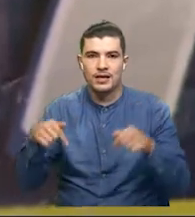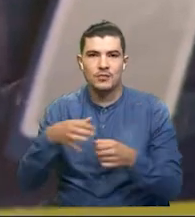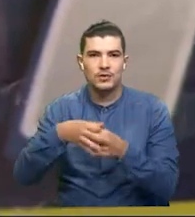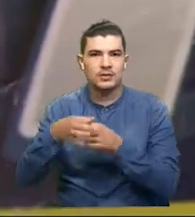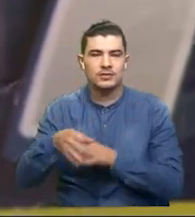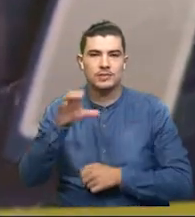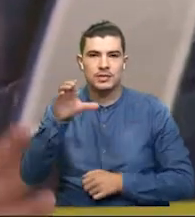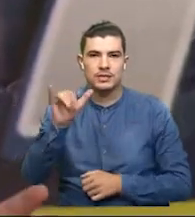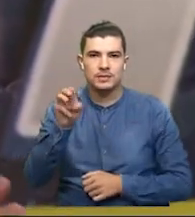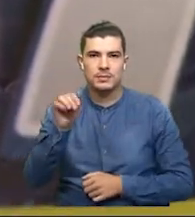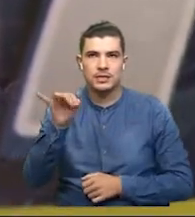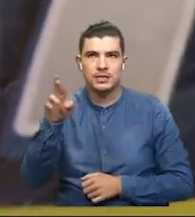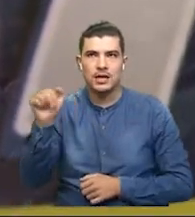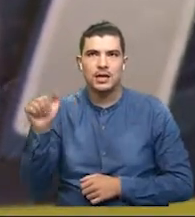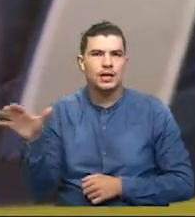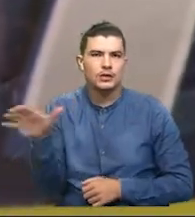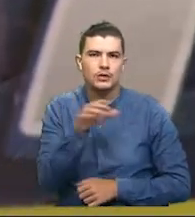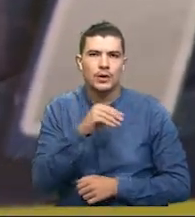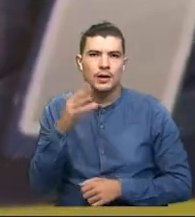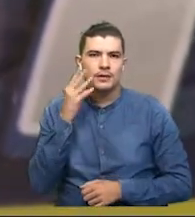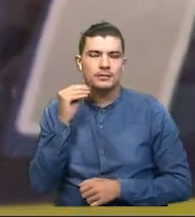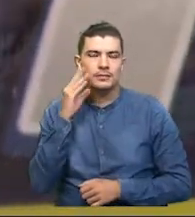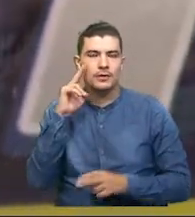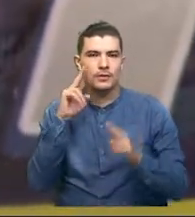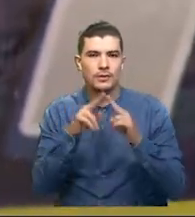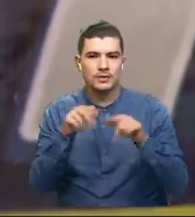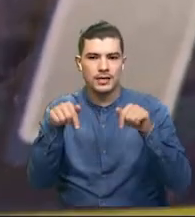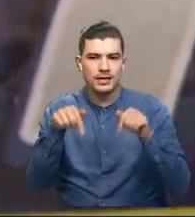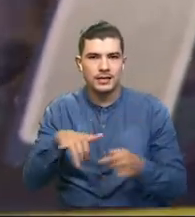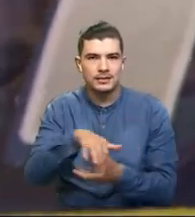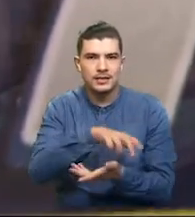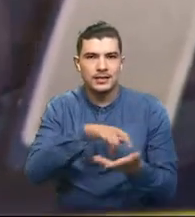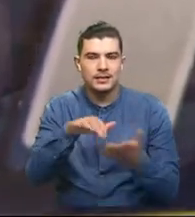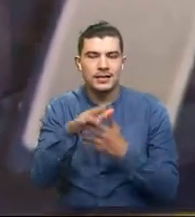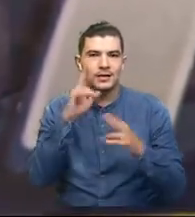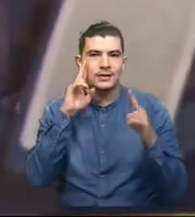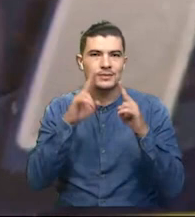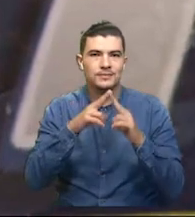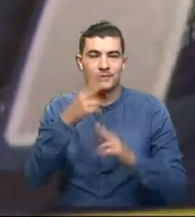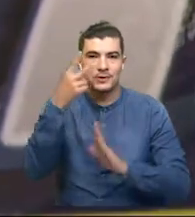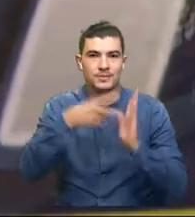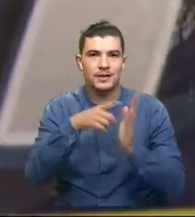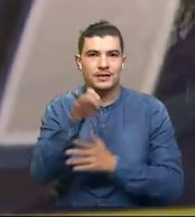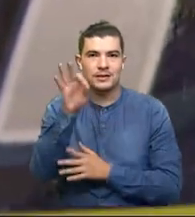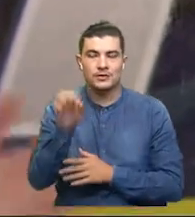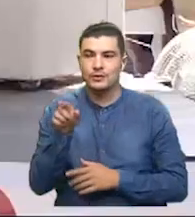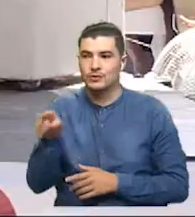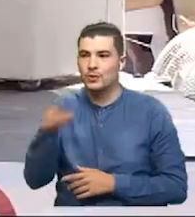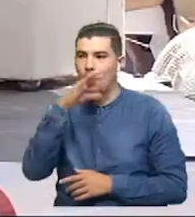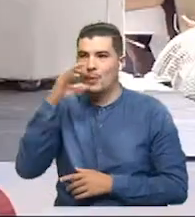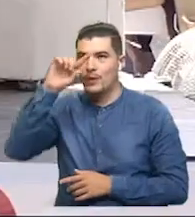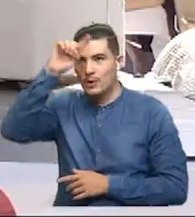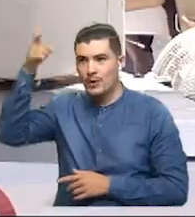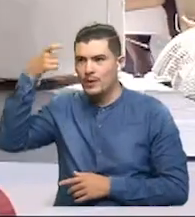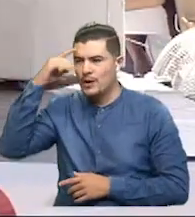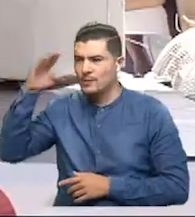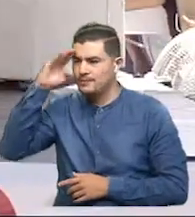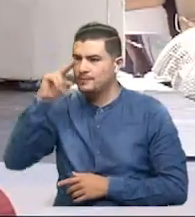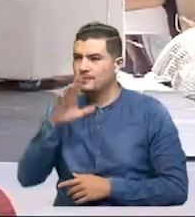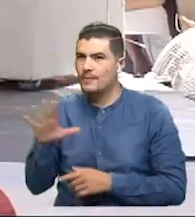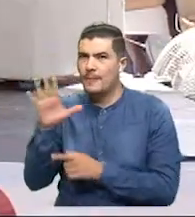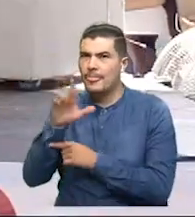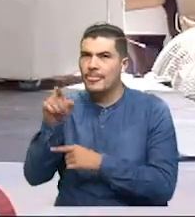municipio de Cimitarra, en el marco de toda esta expedición Santander 2018. Señor gobernador, coronel, un